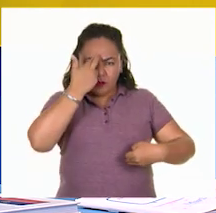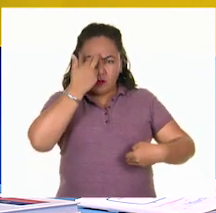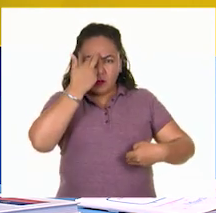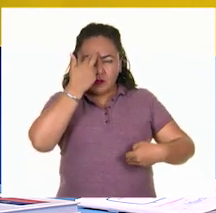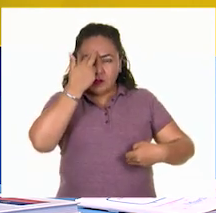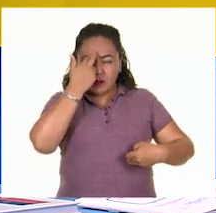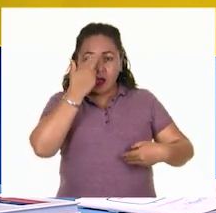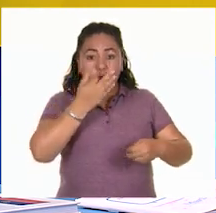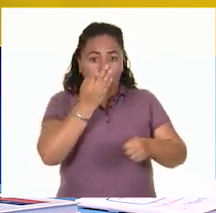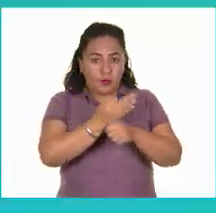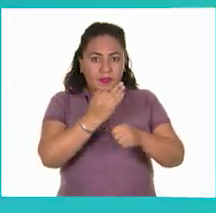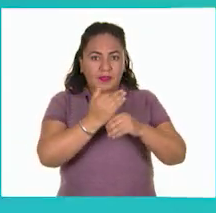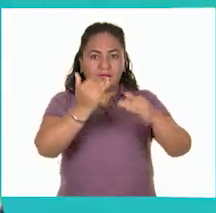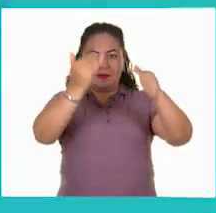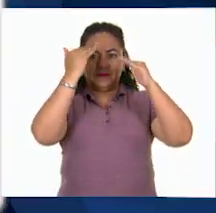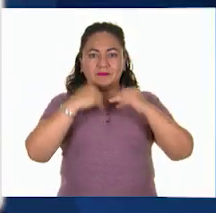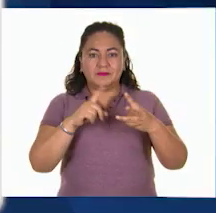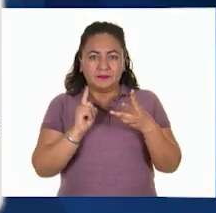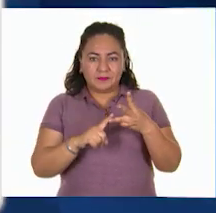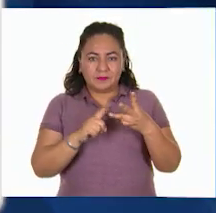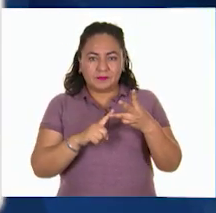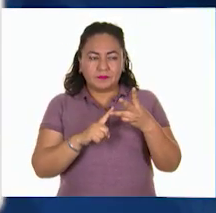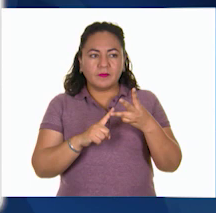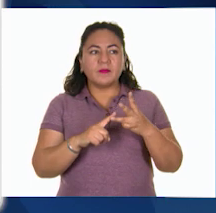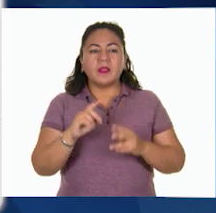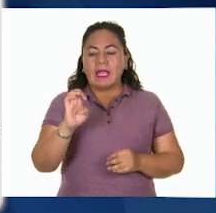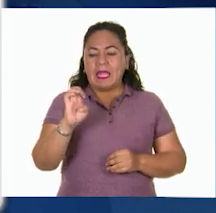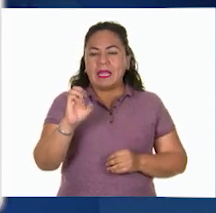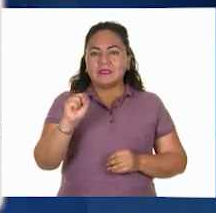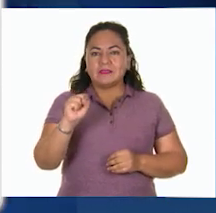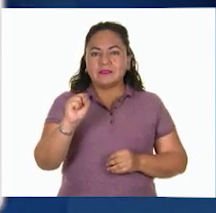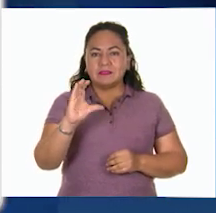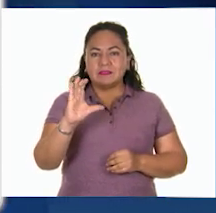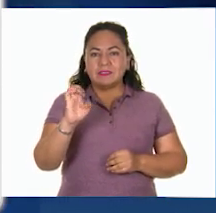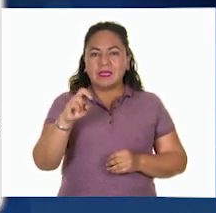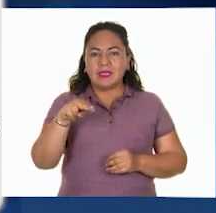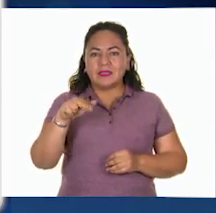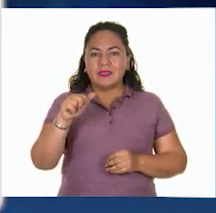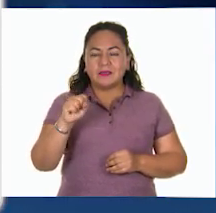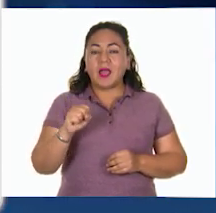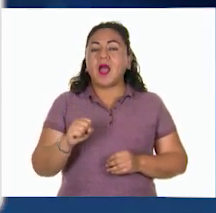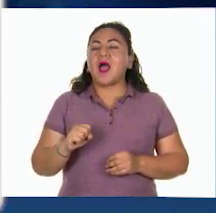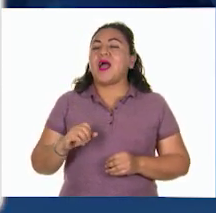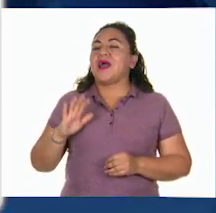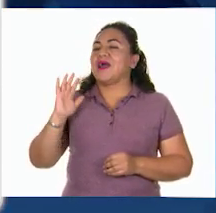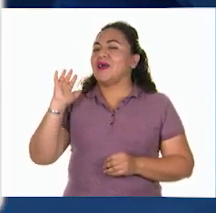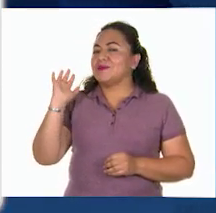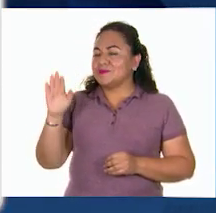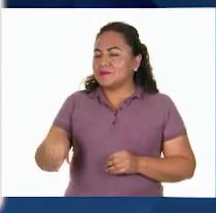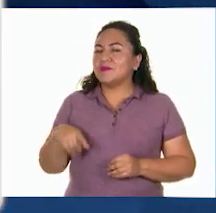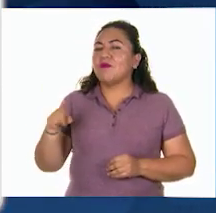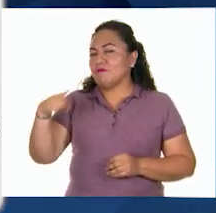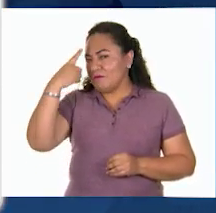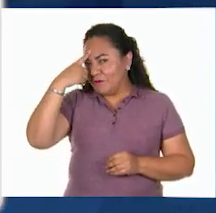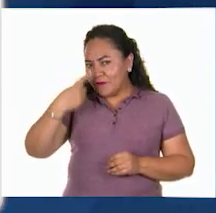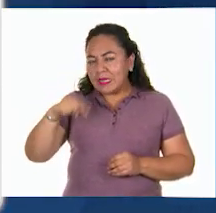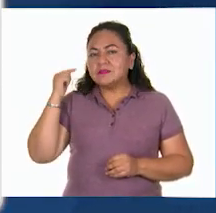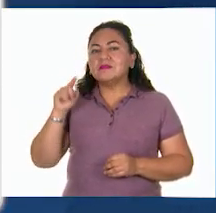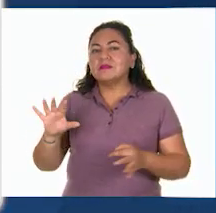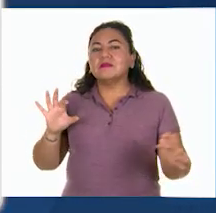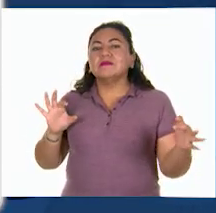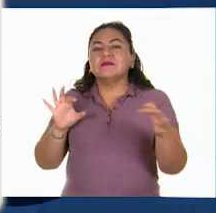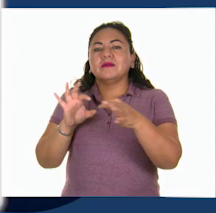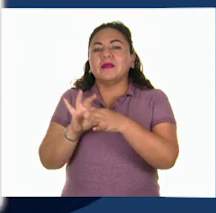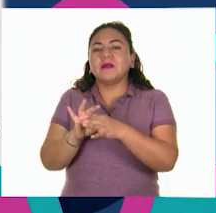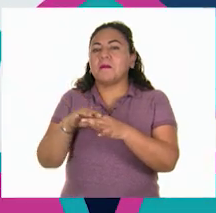Porque el siguiente elemento es escenas. Ah, ese está muy fácil, Gaby, y se relaciona con el